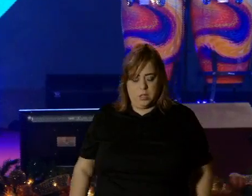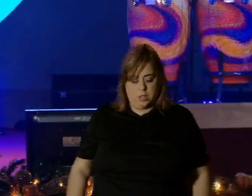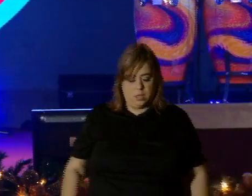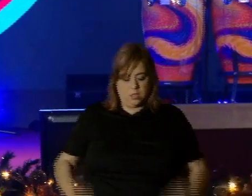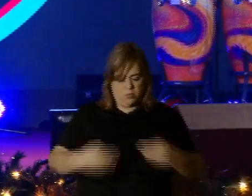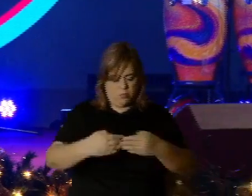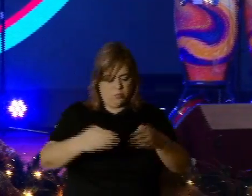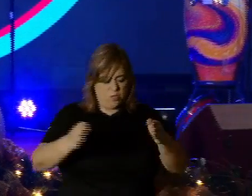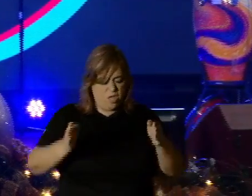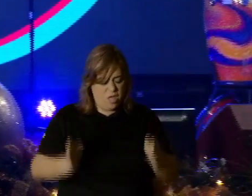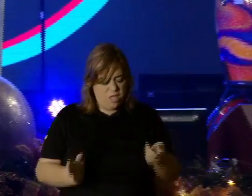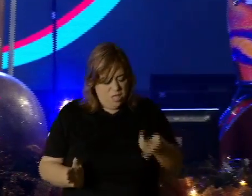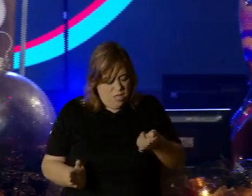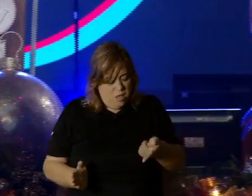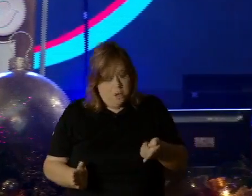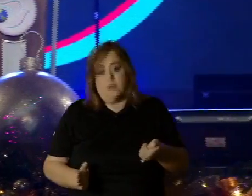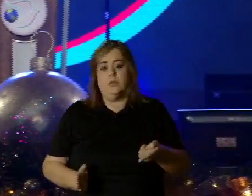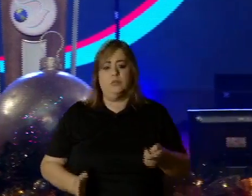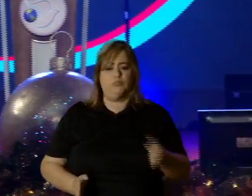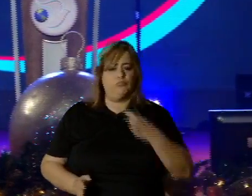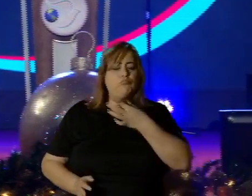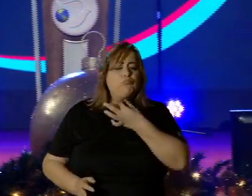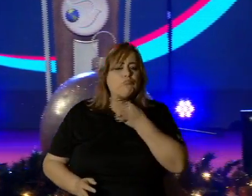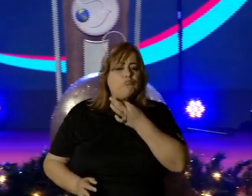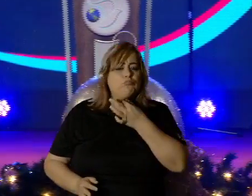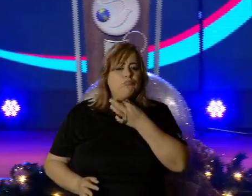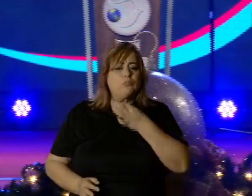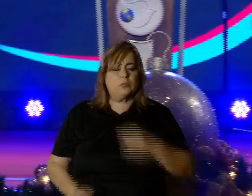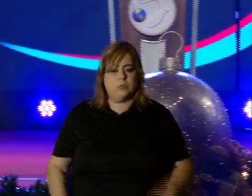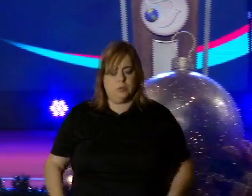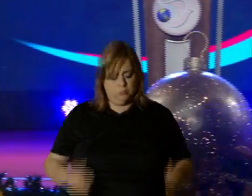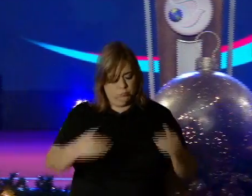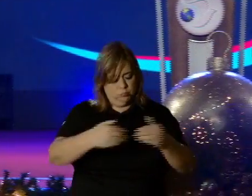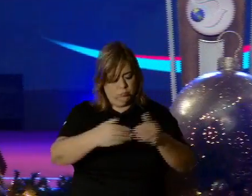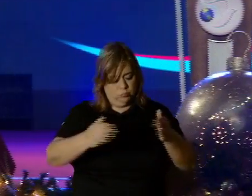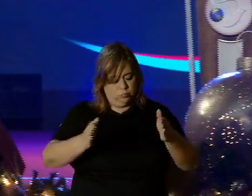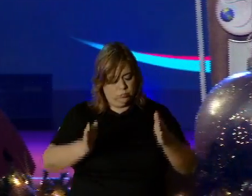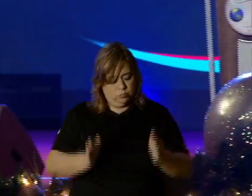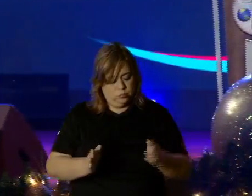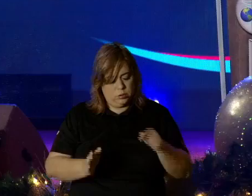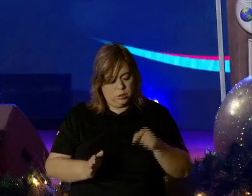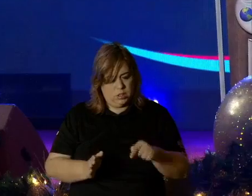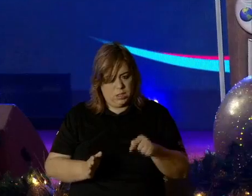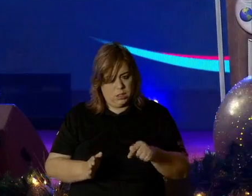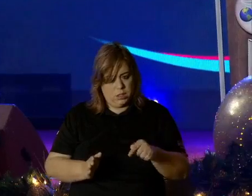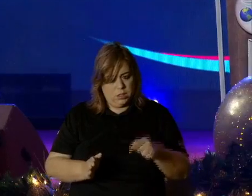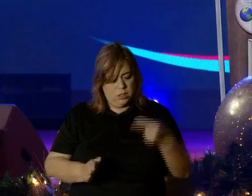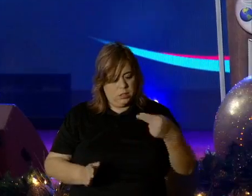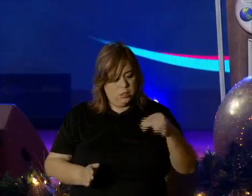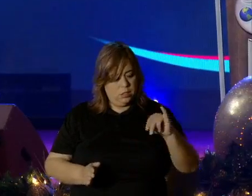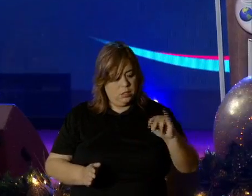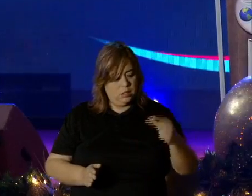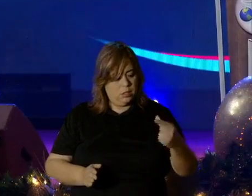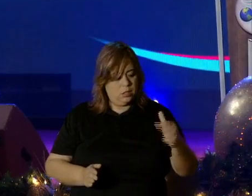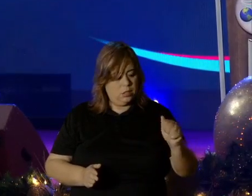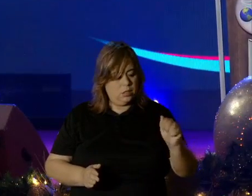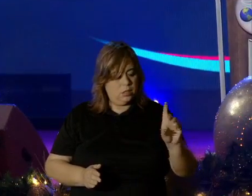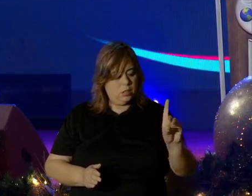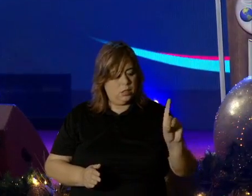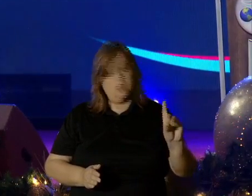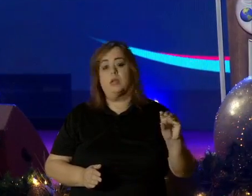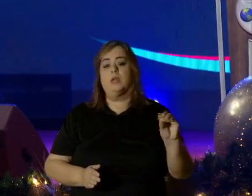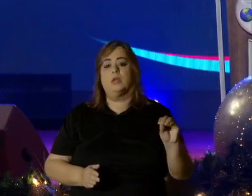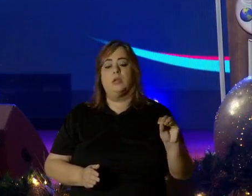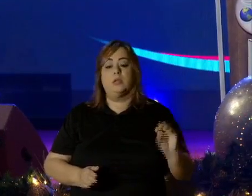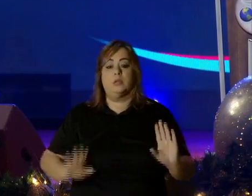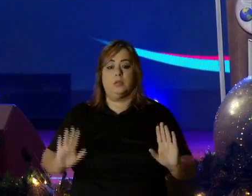doctor, curiosa yo, desde chiquita, ahí está el hígado. Y él me dijo, sí,